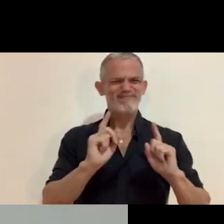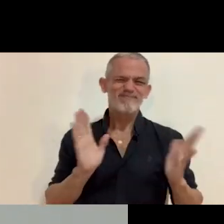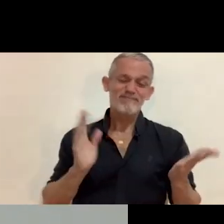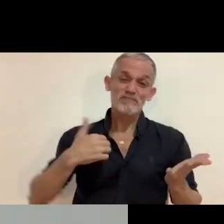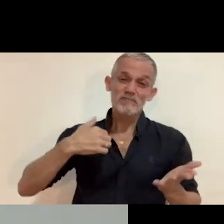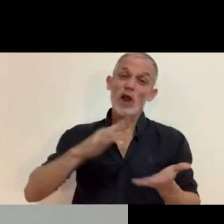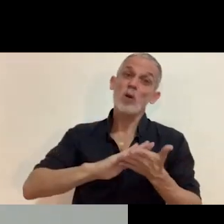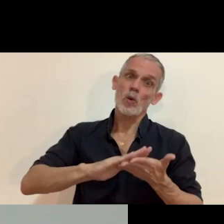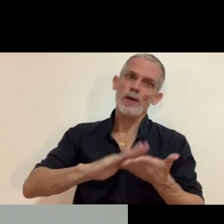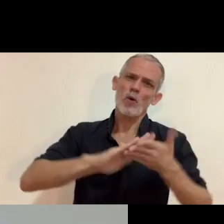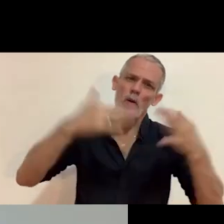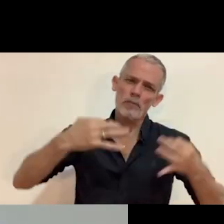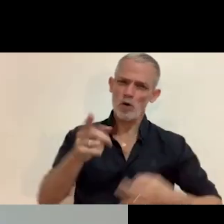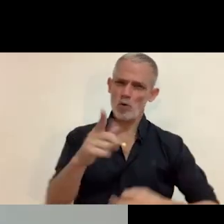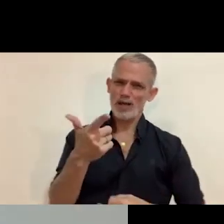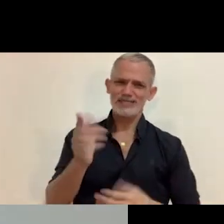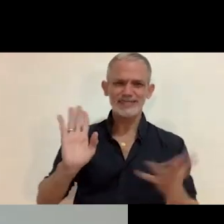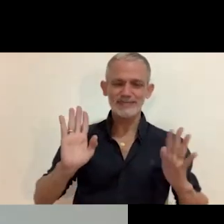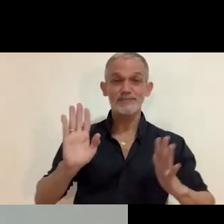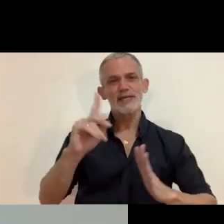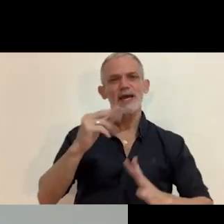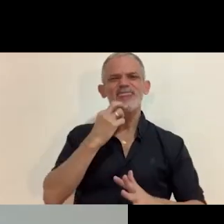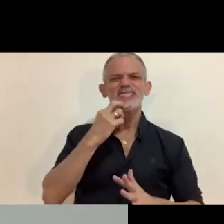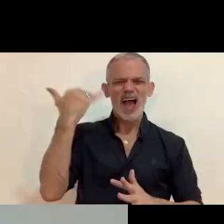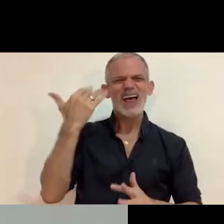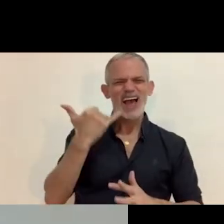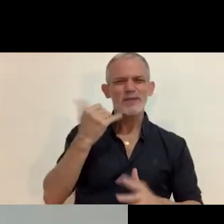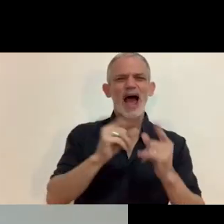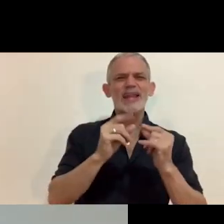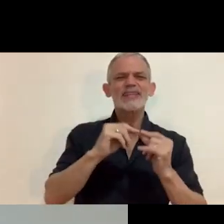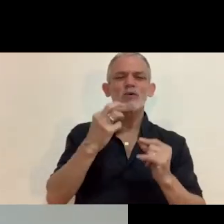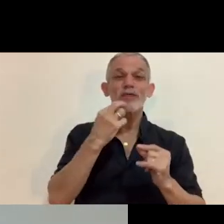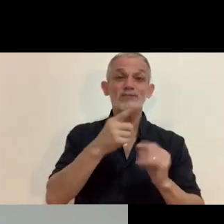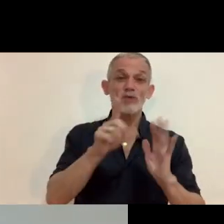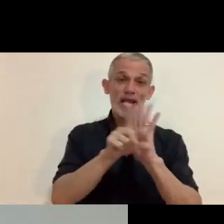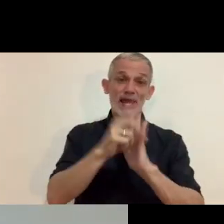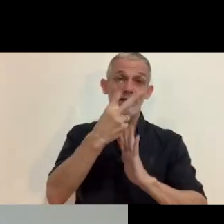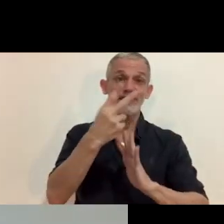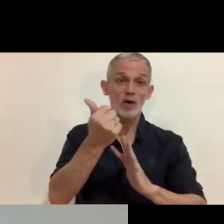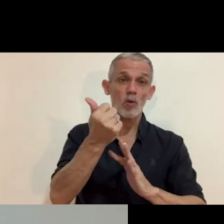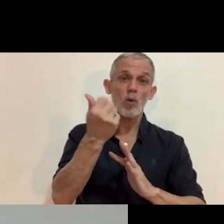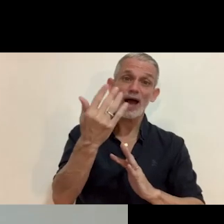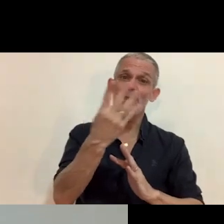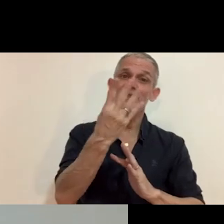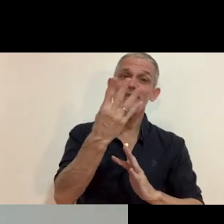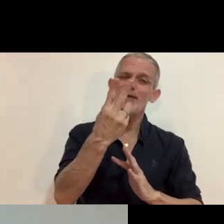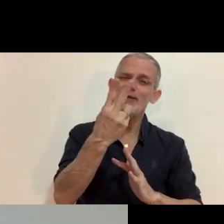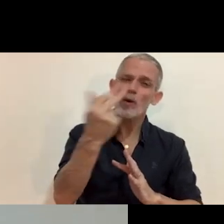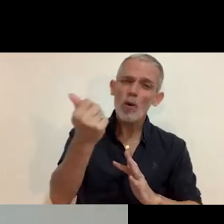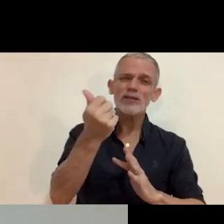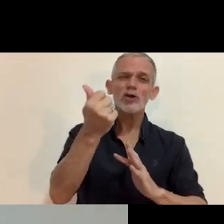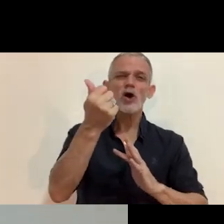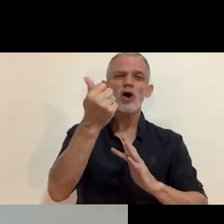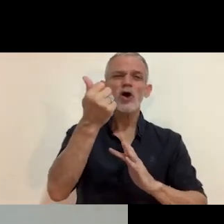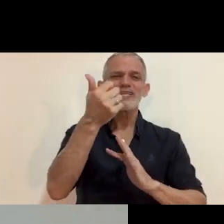no es nuevo. El artículo 19 existía en la ley 24769, que es del año 97